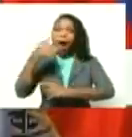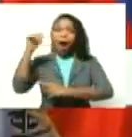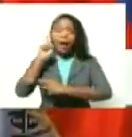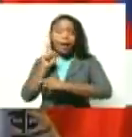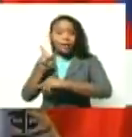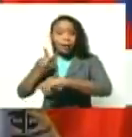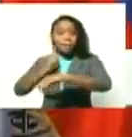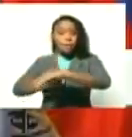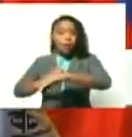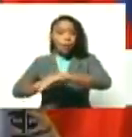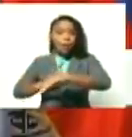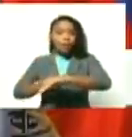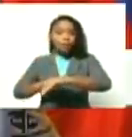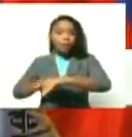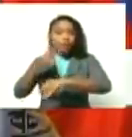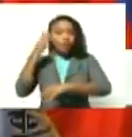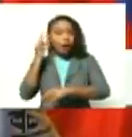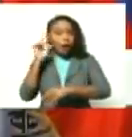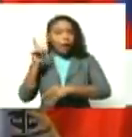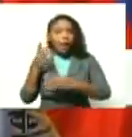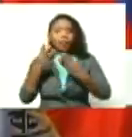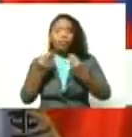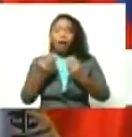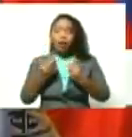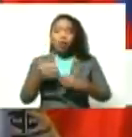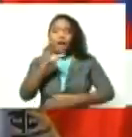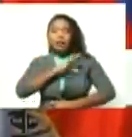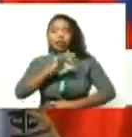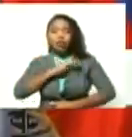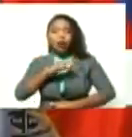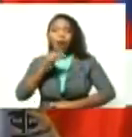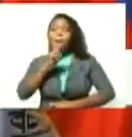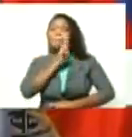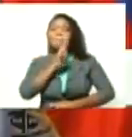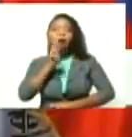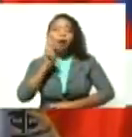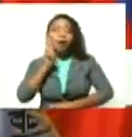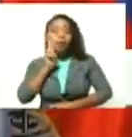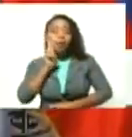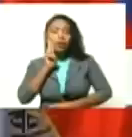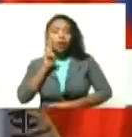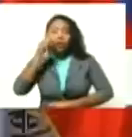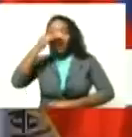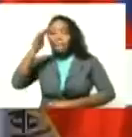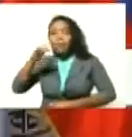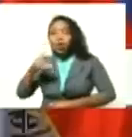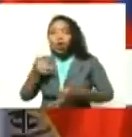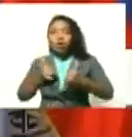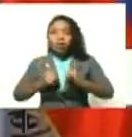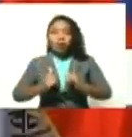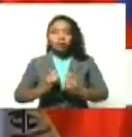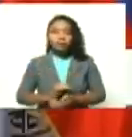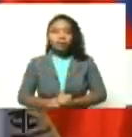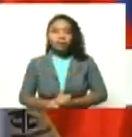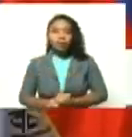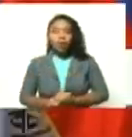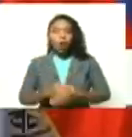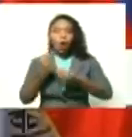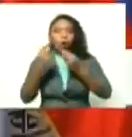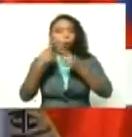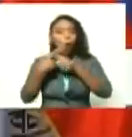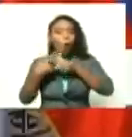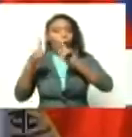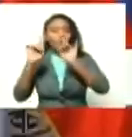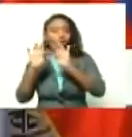ese momento tanto la señora madre de una menor hija como otros